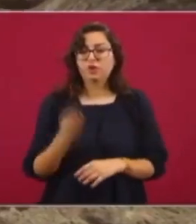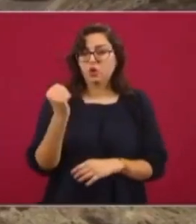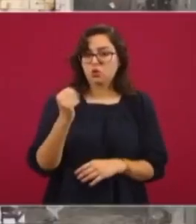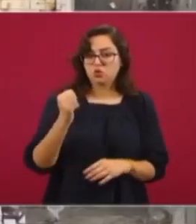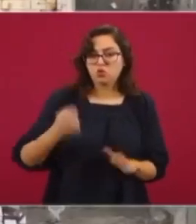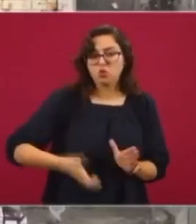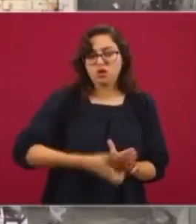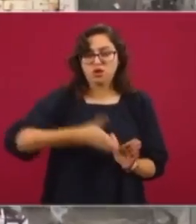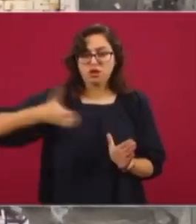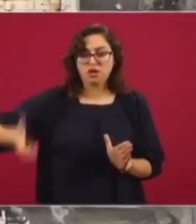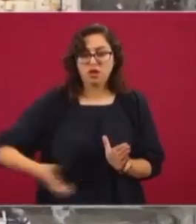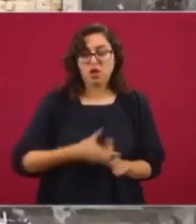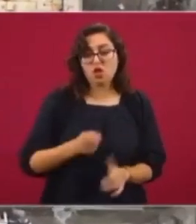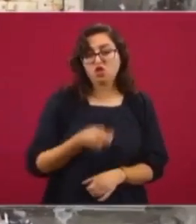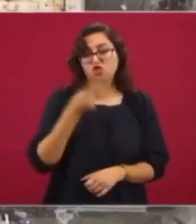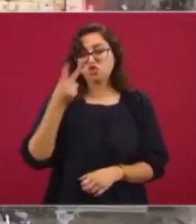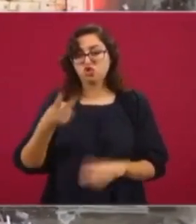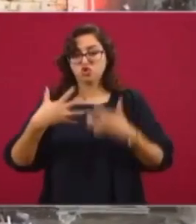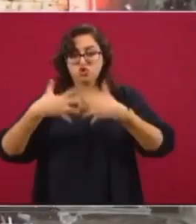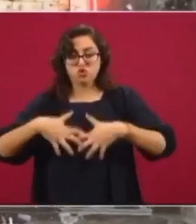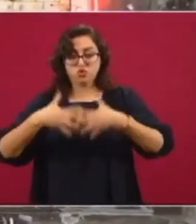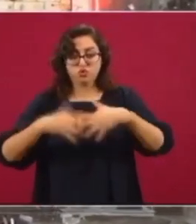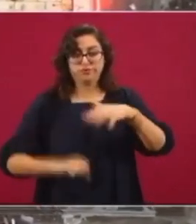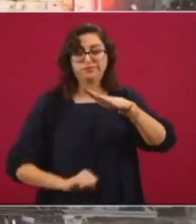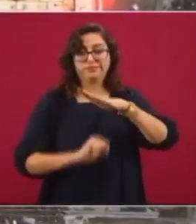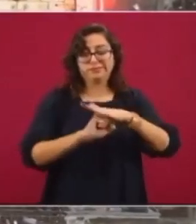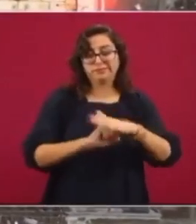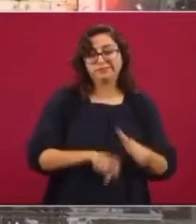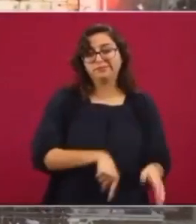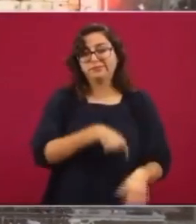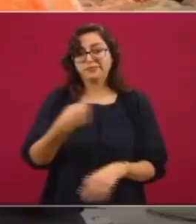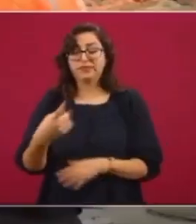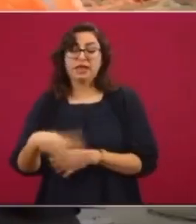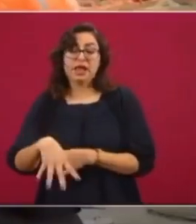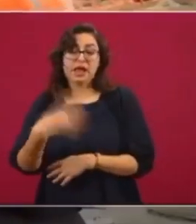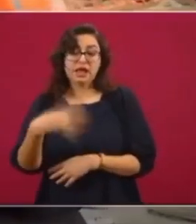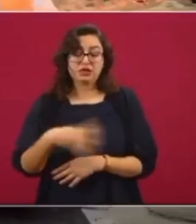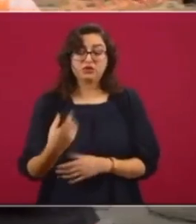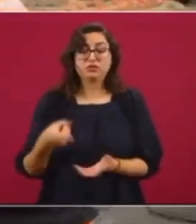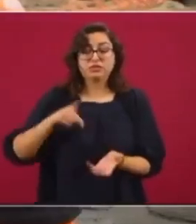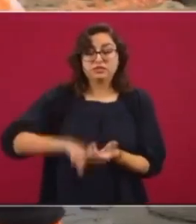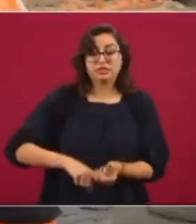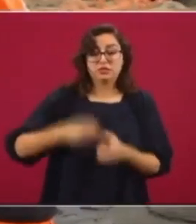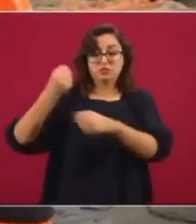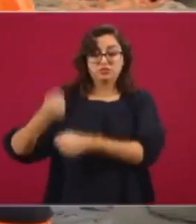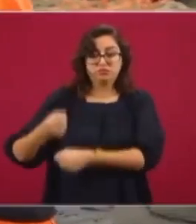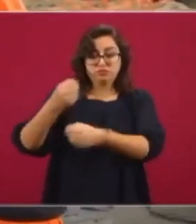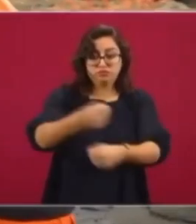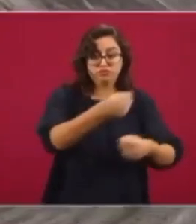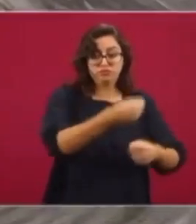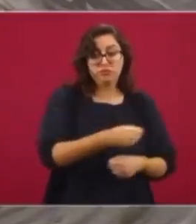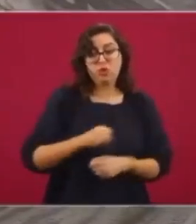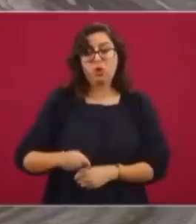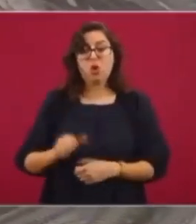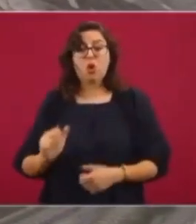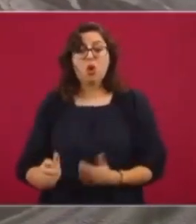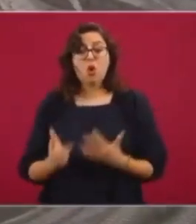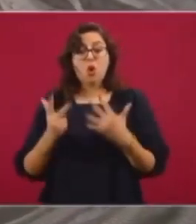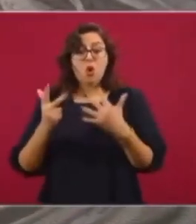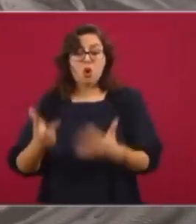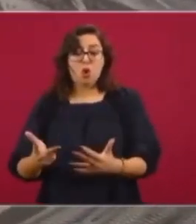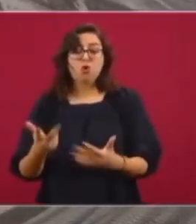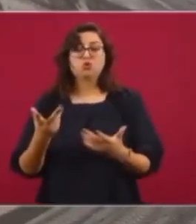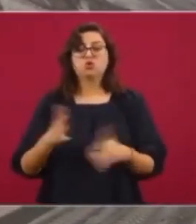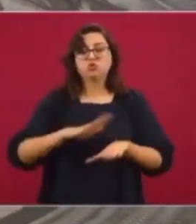excavación, 12 en obra mecánica, 14 en proceso de relleno interior de anillo, 7 en armado de acero y colocación de cimbra y 8 en formación de capa